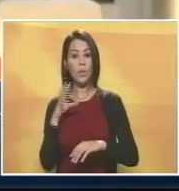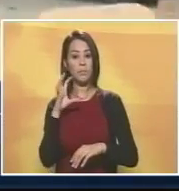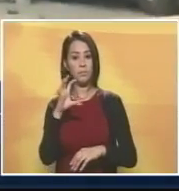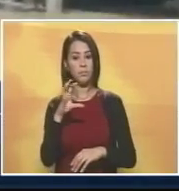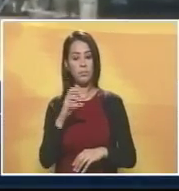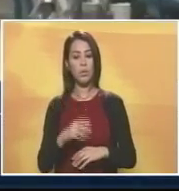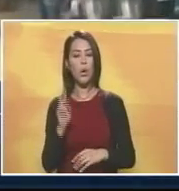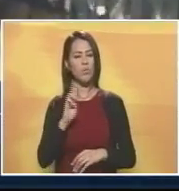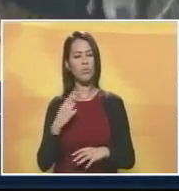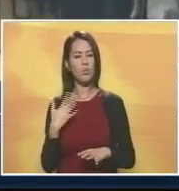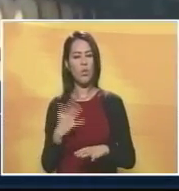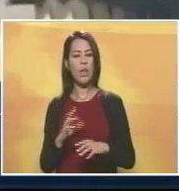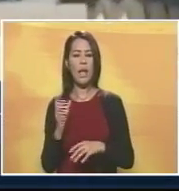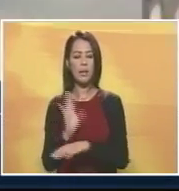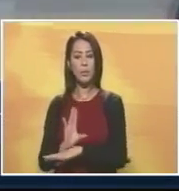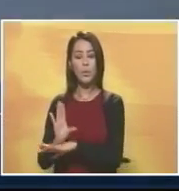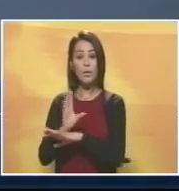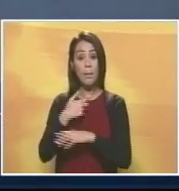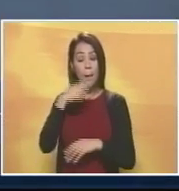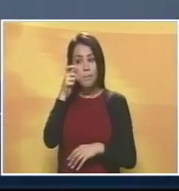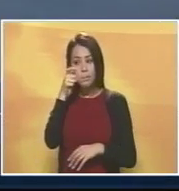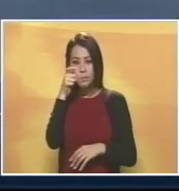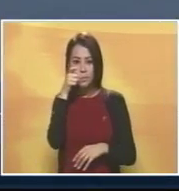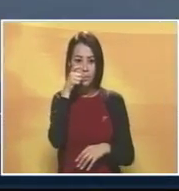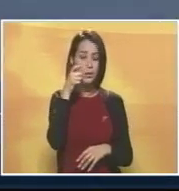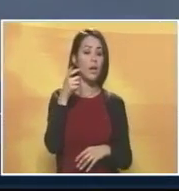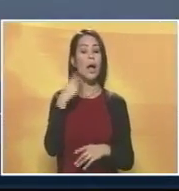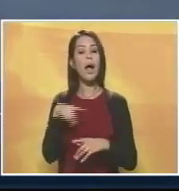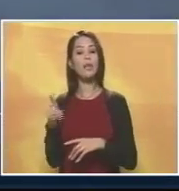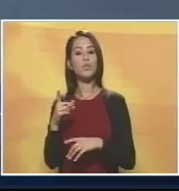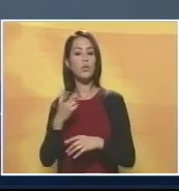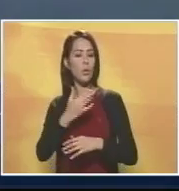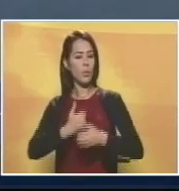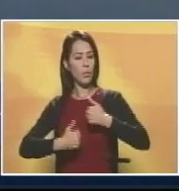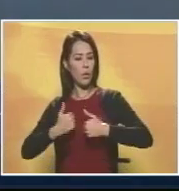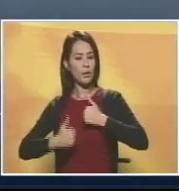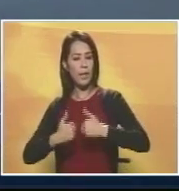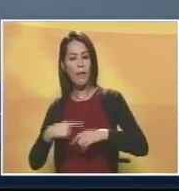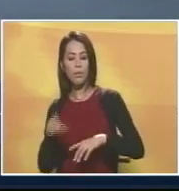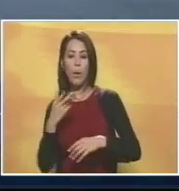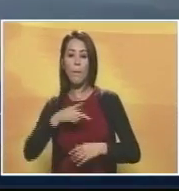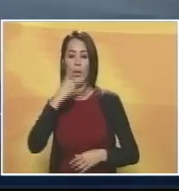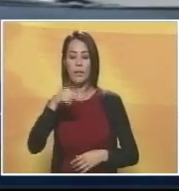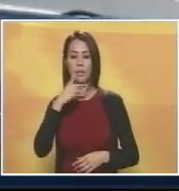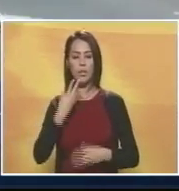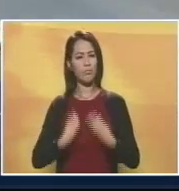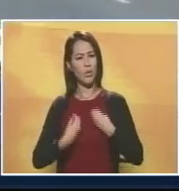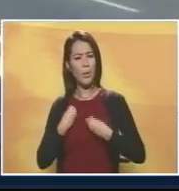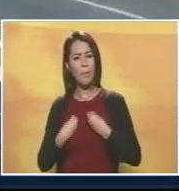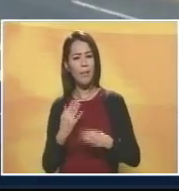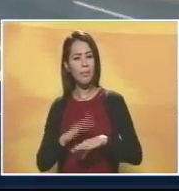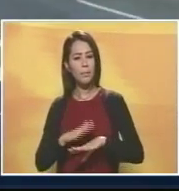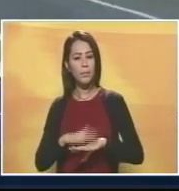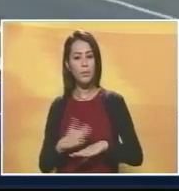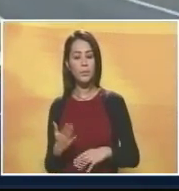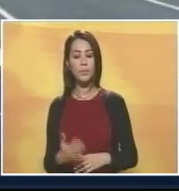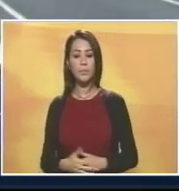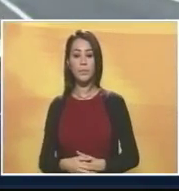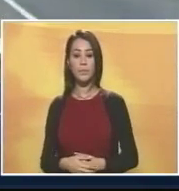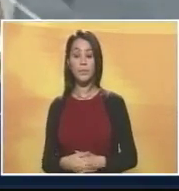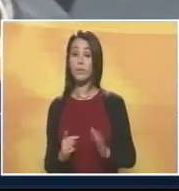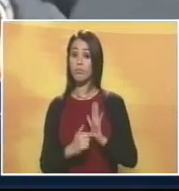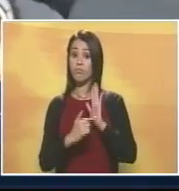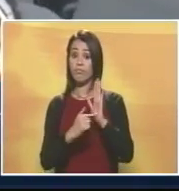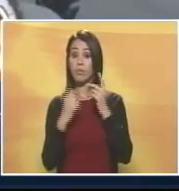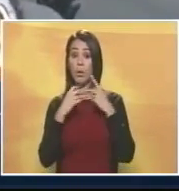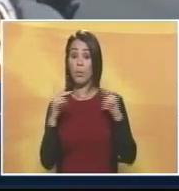uso de la seguridad del Estado para vigilar a sus rivales políticos. Anaya calificó de preocupante la situación al divulgar imágenes